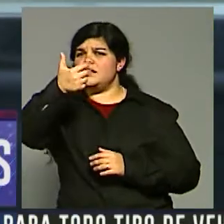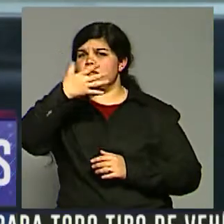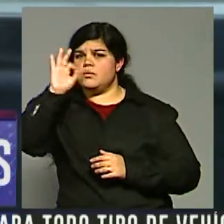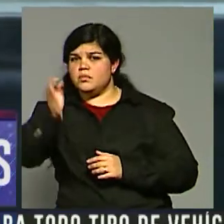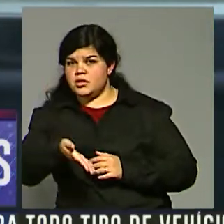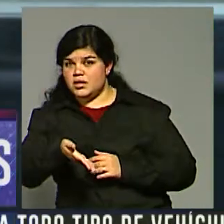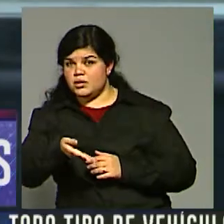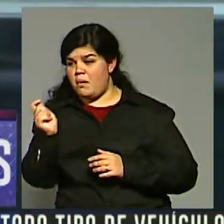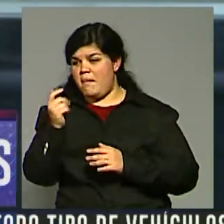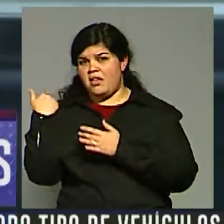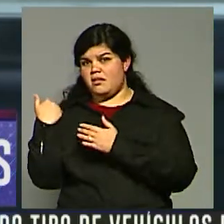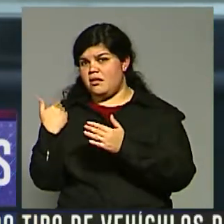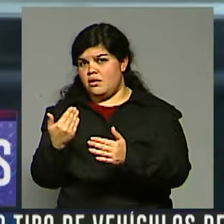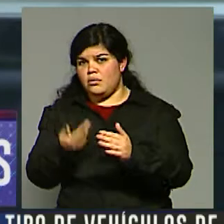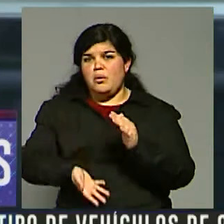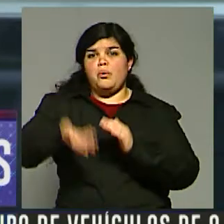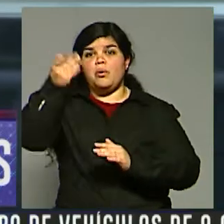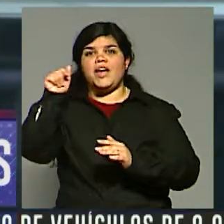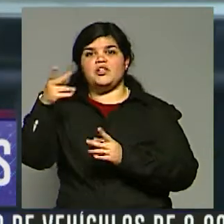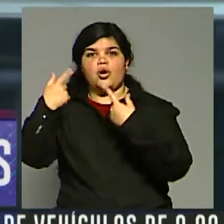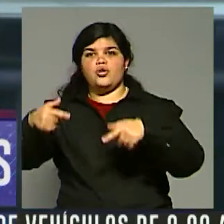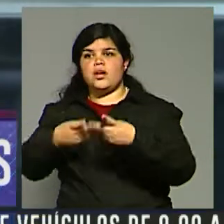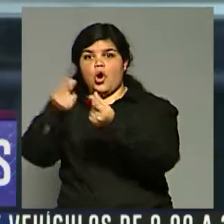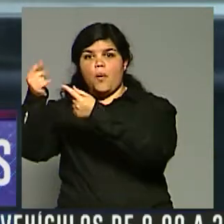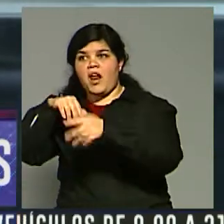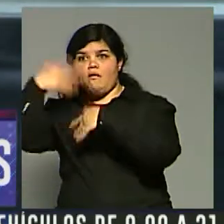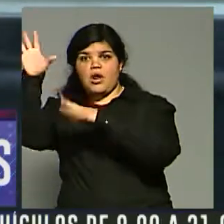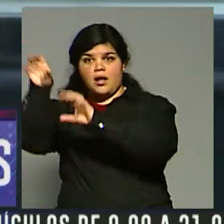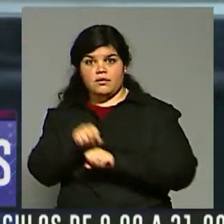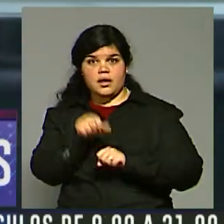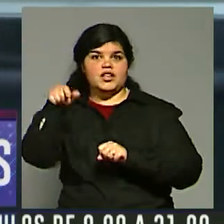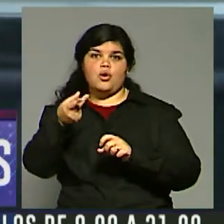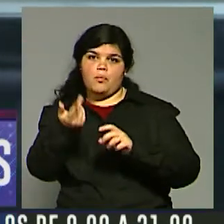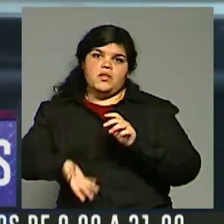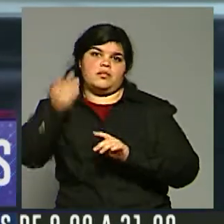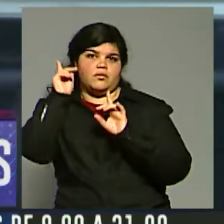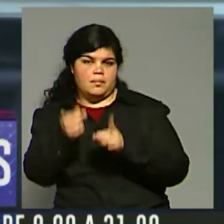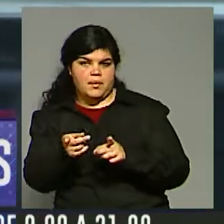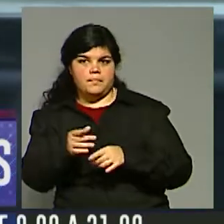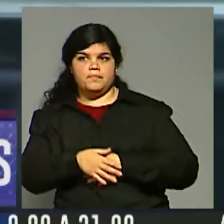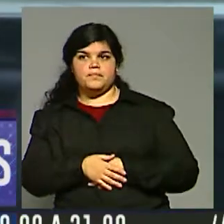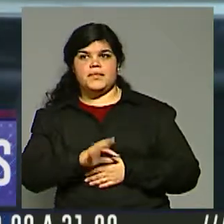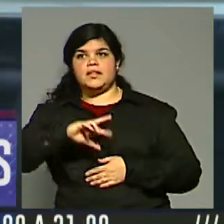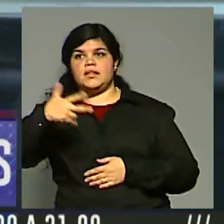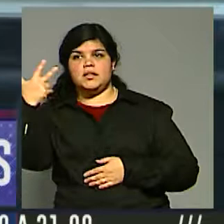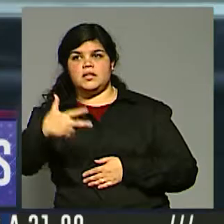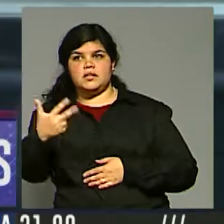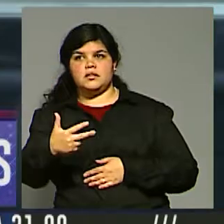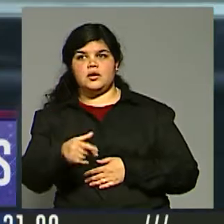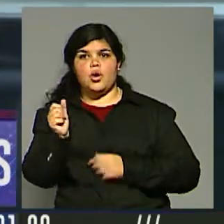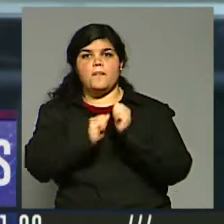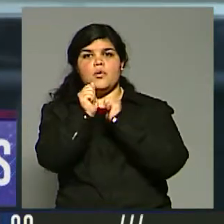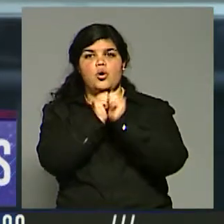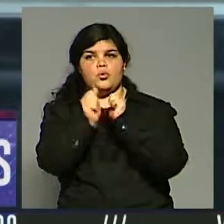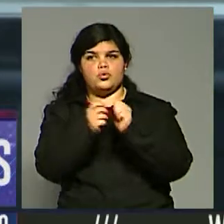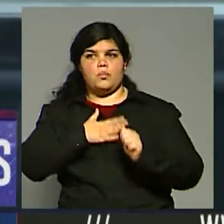en los últimos meses, genera un aumento de esos productos importados. Y el tercer efecto también pasa por una cuestión de costos de producción.